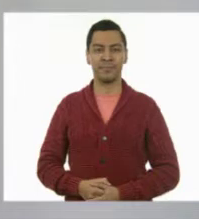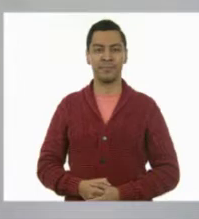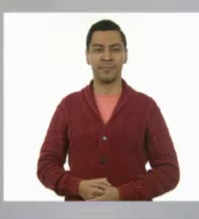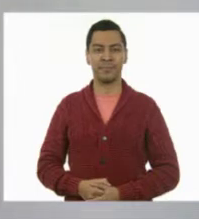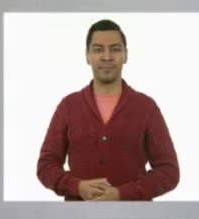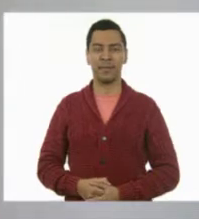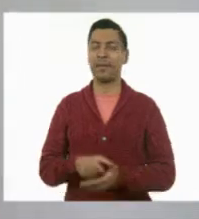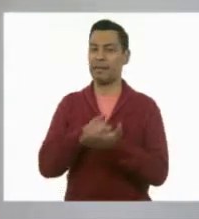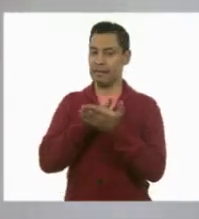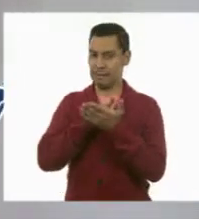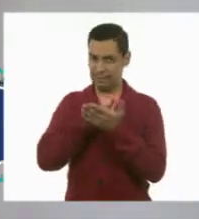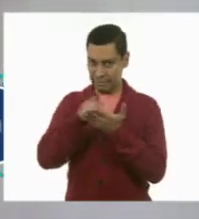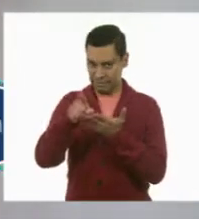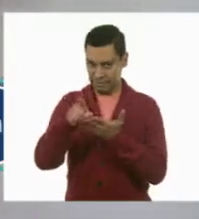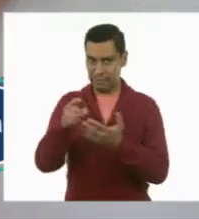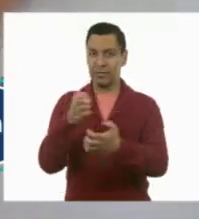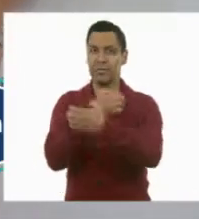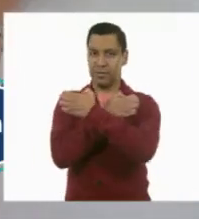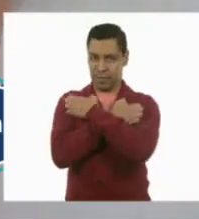educación.